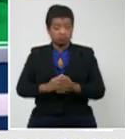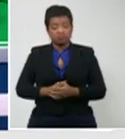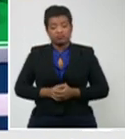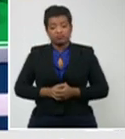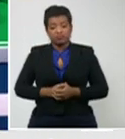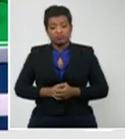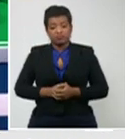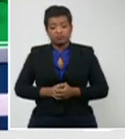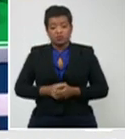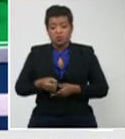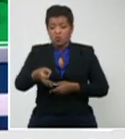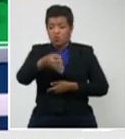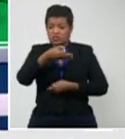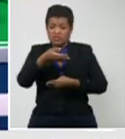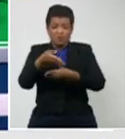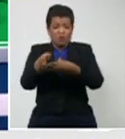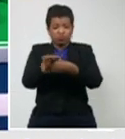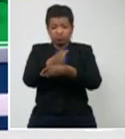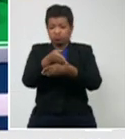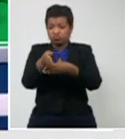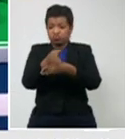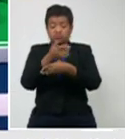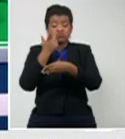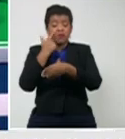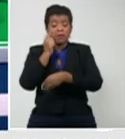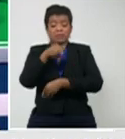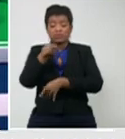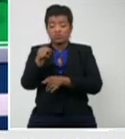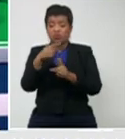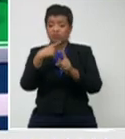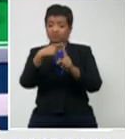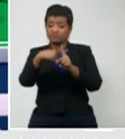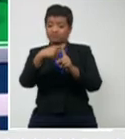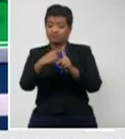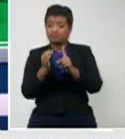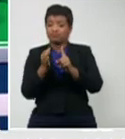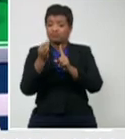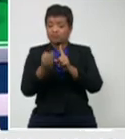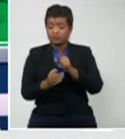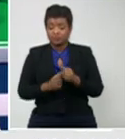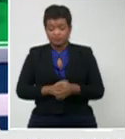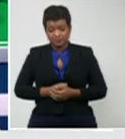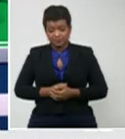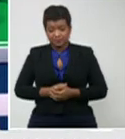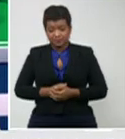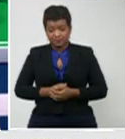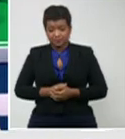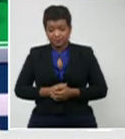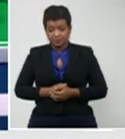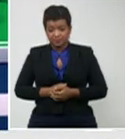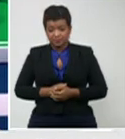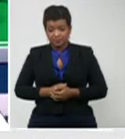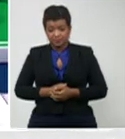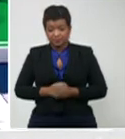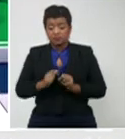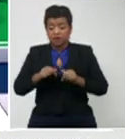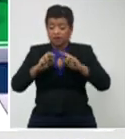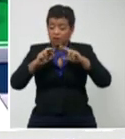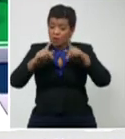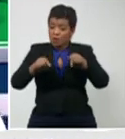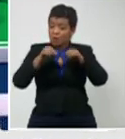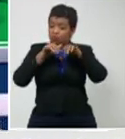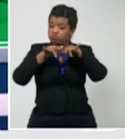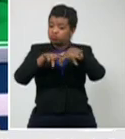los municipios hemos tenido casos con este incremento, esta nueva oleada o esta oleada como le llaman, o